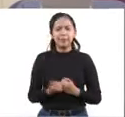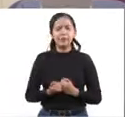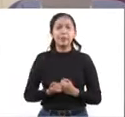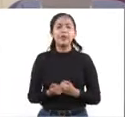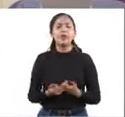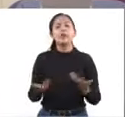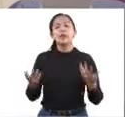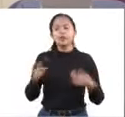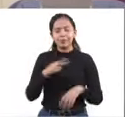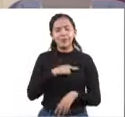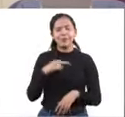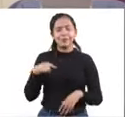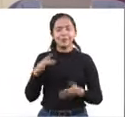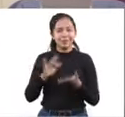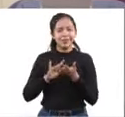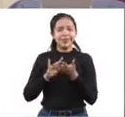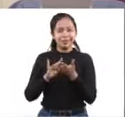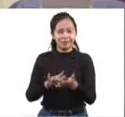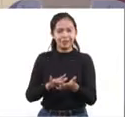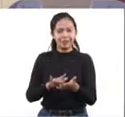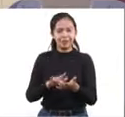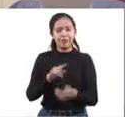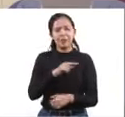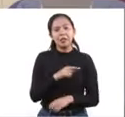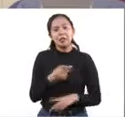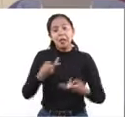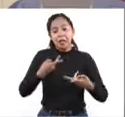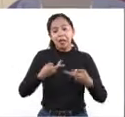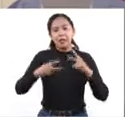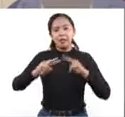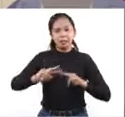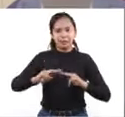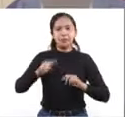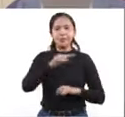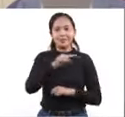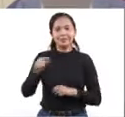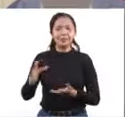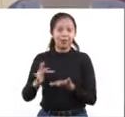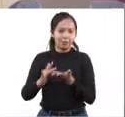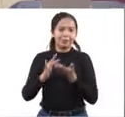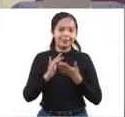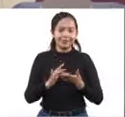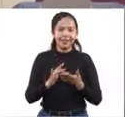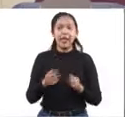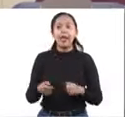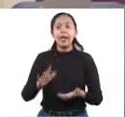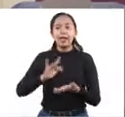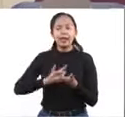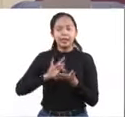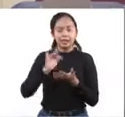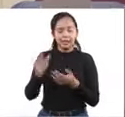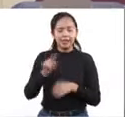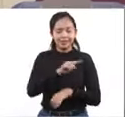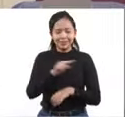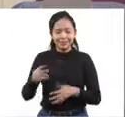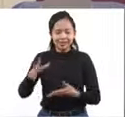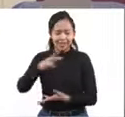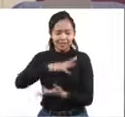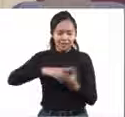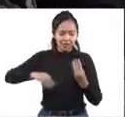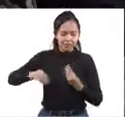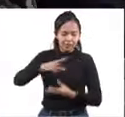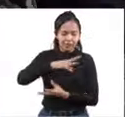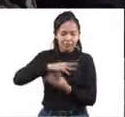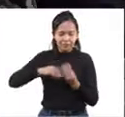contamos con ustedes y ustedes con nosotros. Muchas gracias por invitarnos a compartir este espacio de reflexión